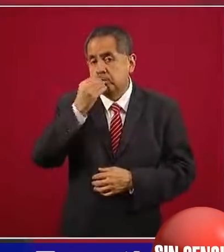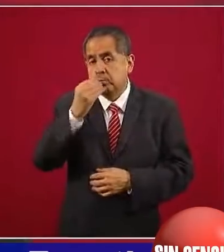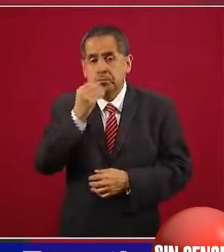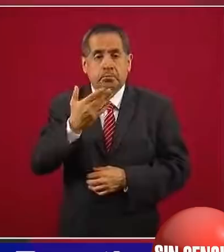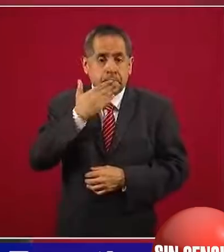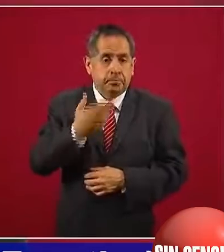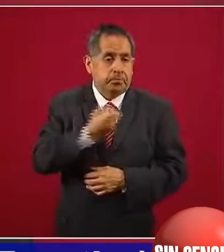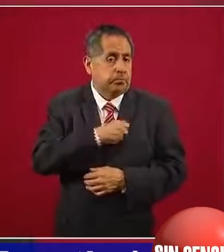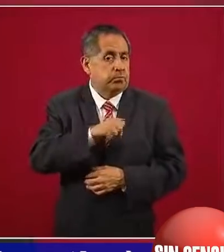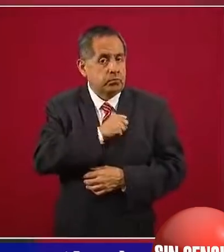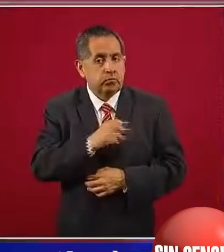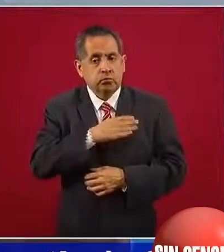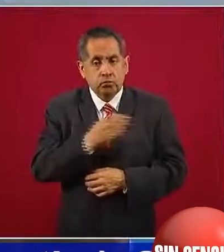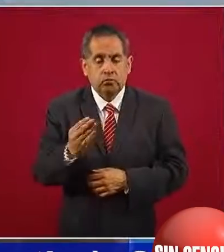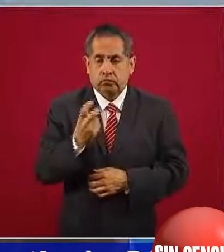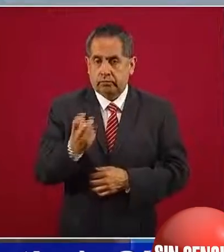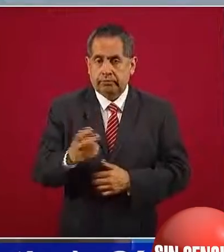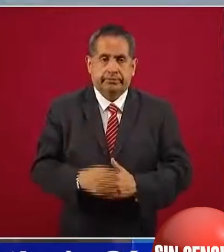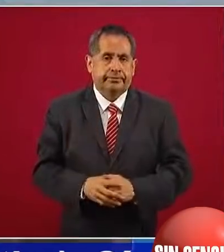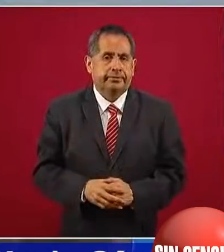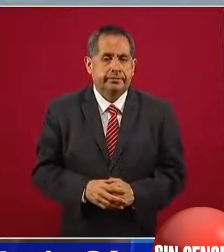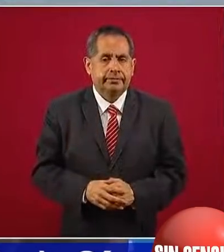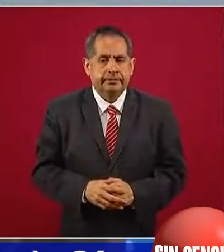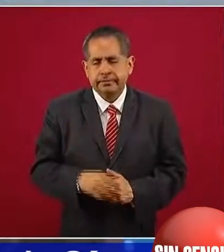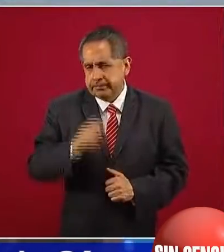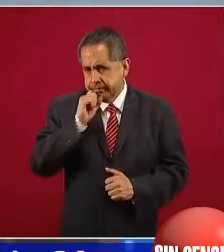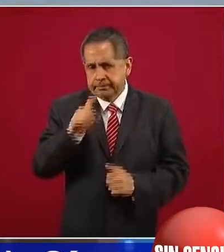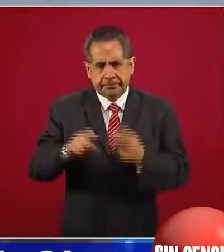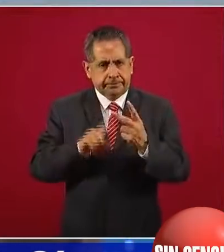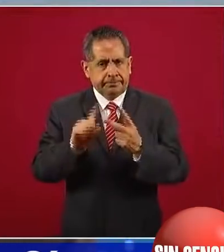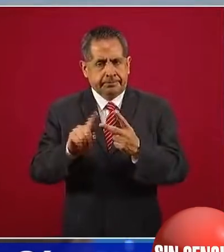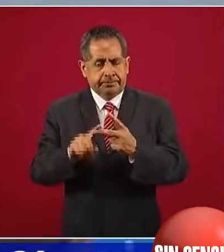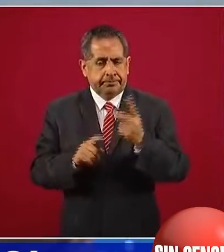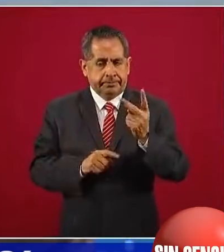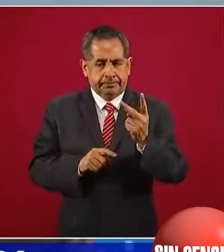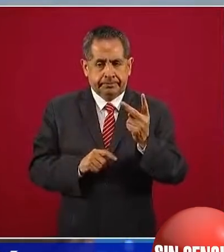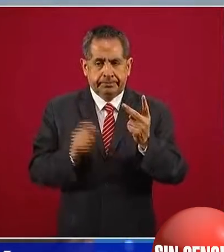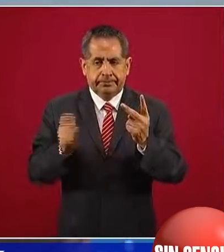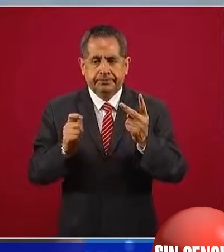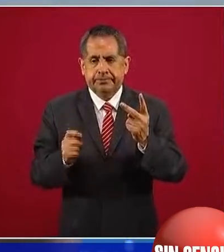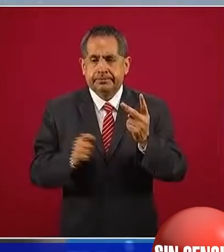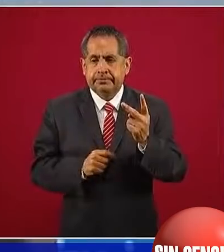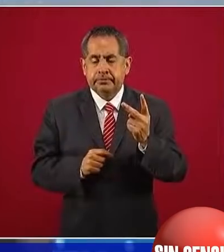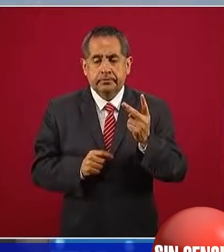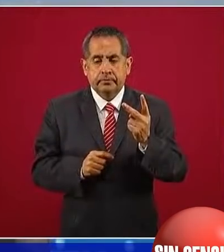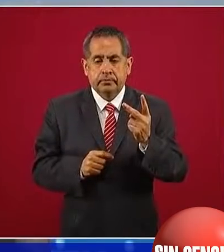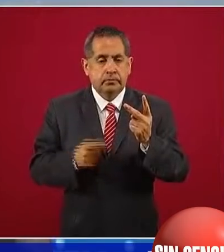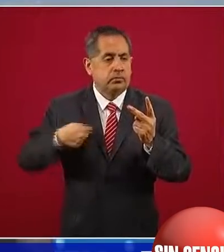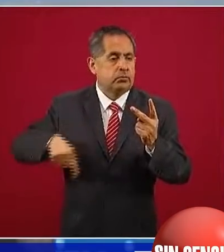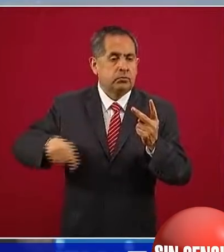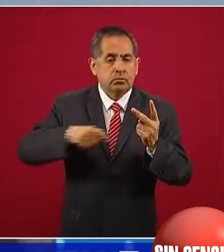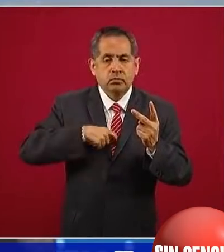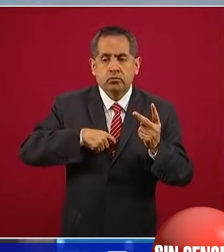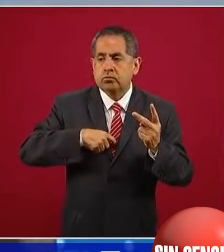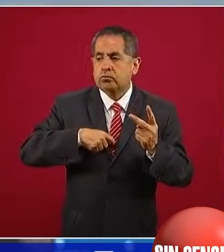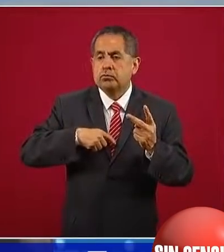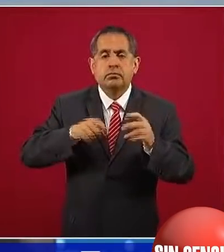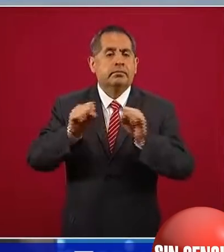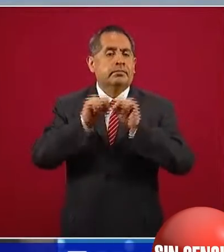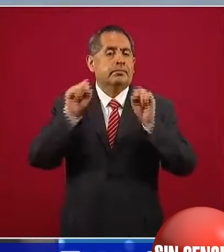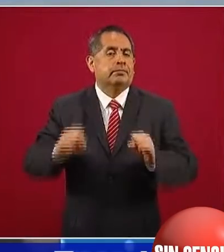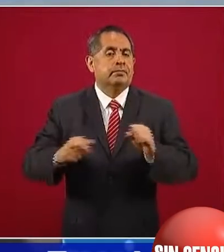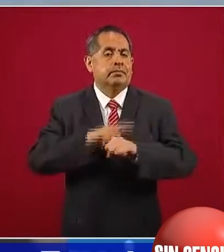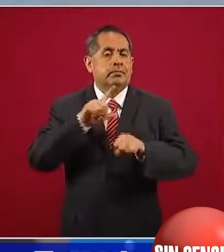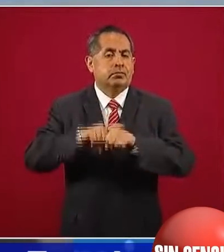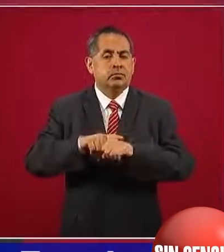la sostenibilidad en los otros aspectos. Y lo segundo es transformar nuestro Sistema Nacional de Salud. Hemos